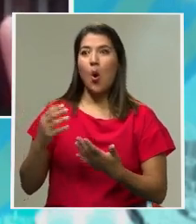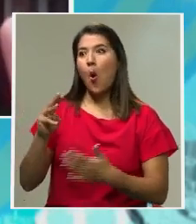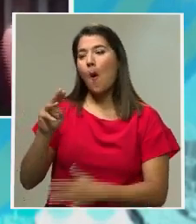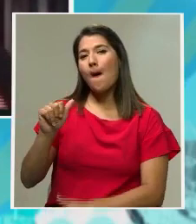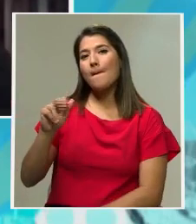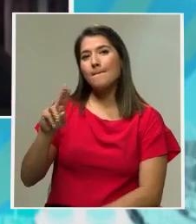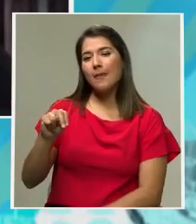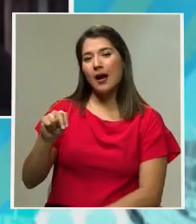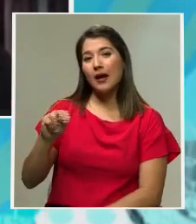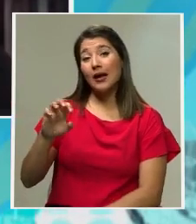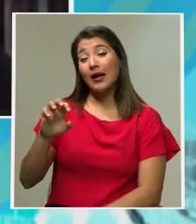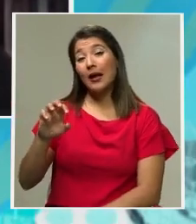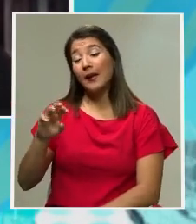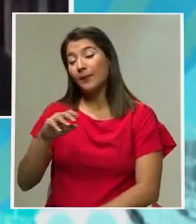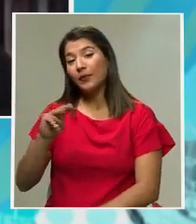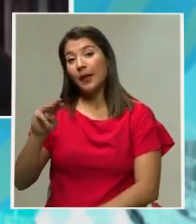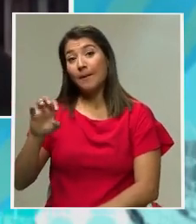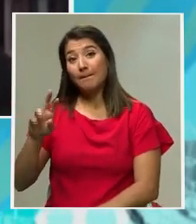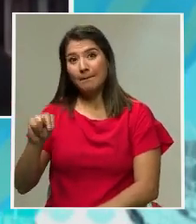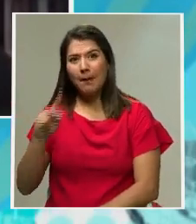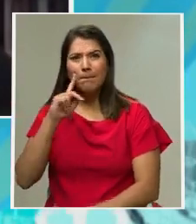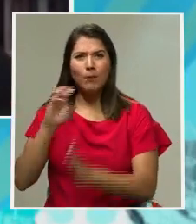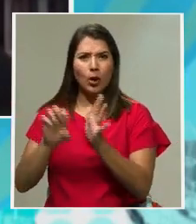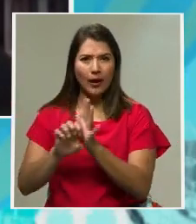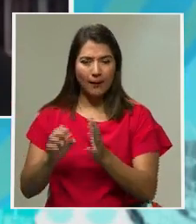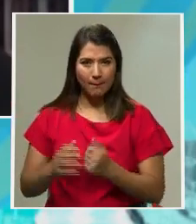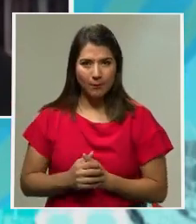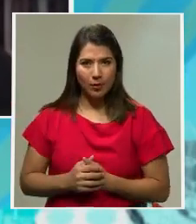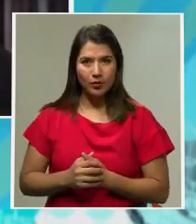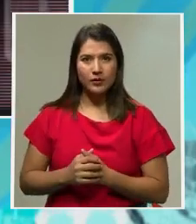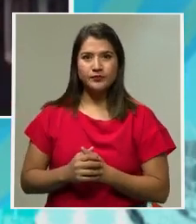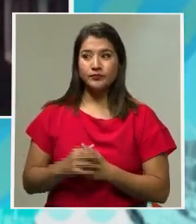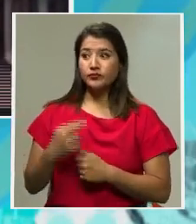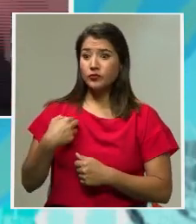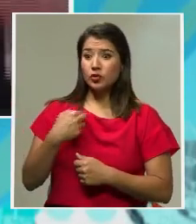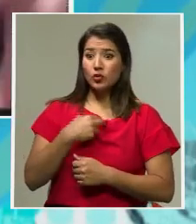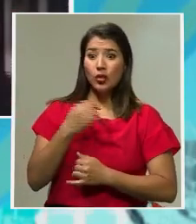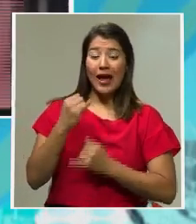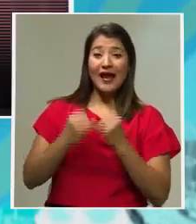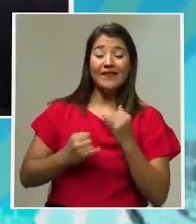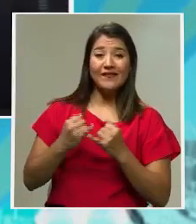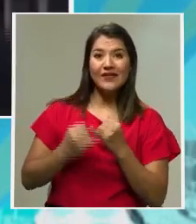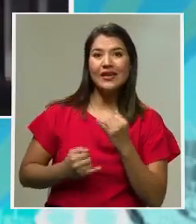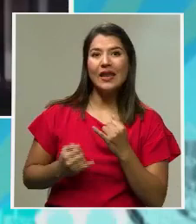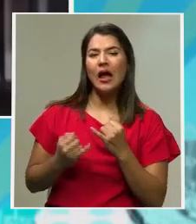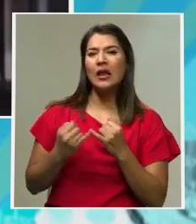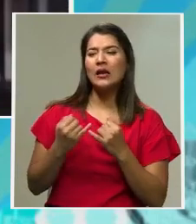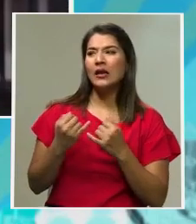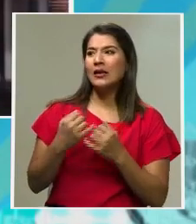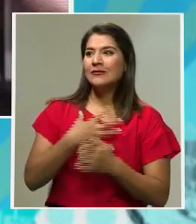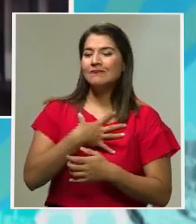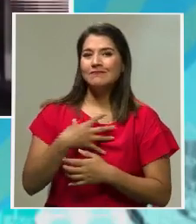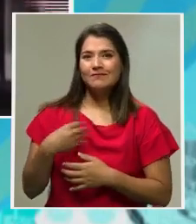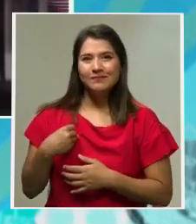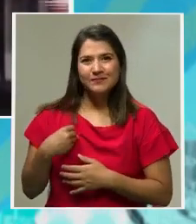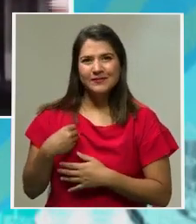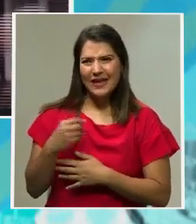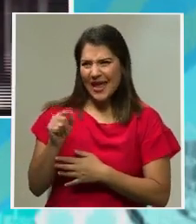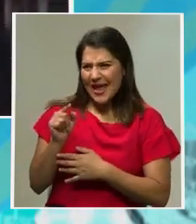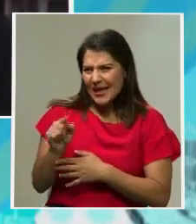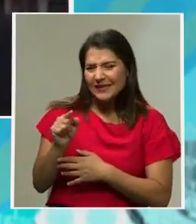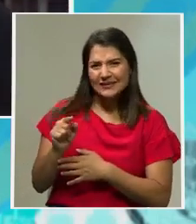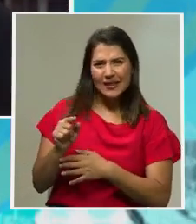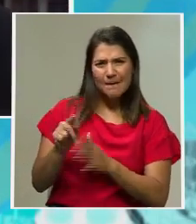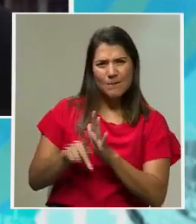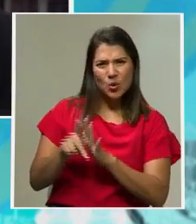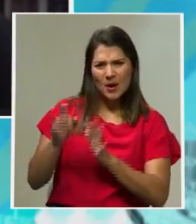ejemplo. Además, uno se termina enamorando, digamos, de esa cosa tan bien